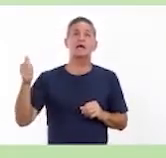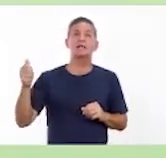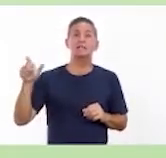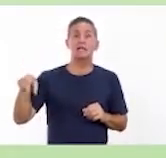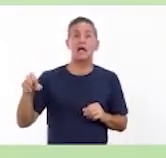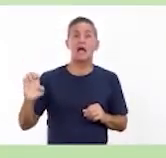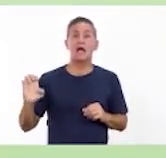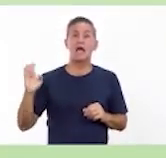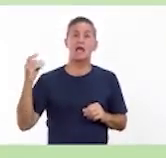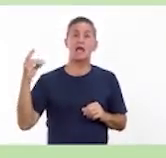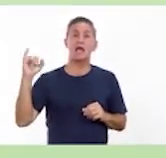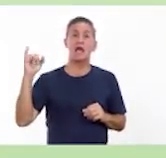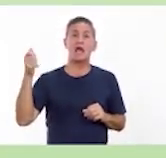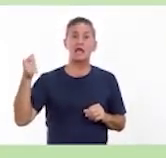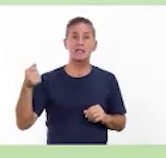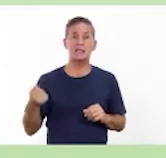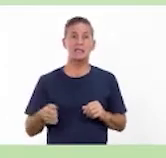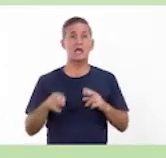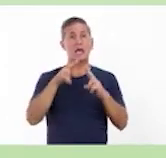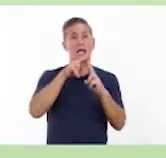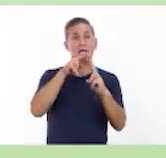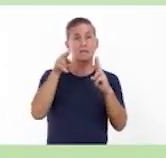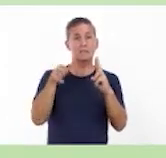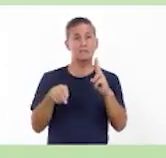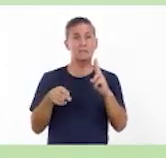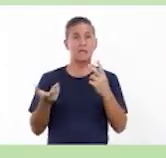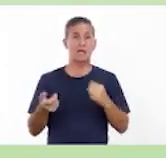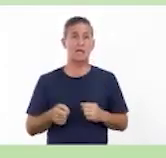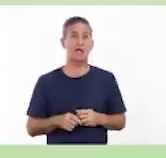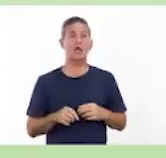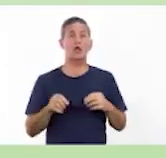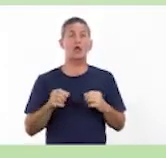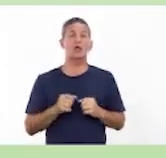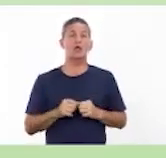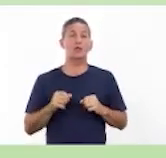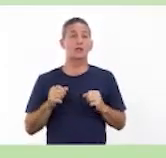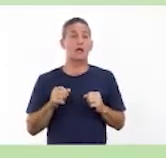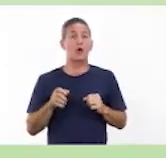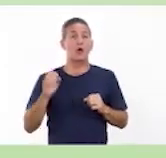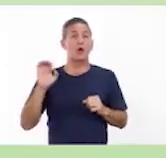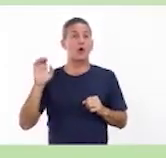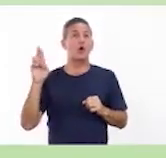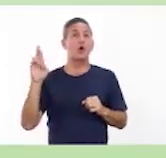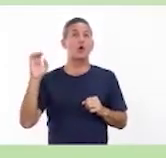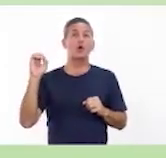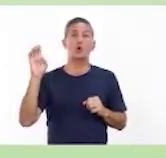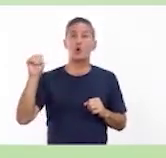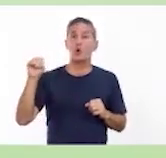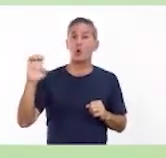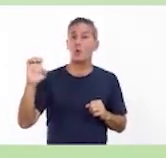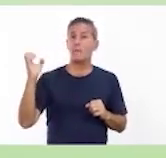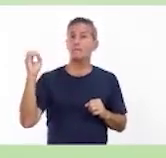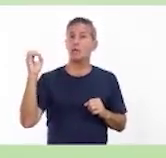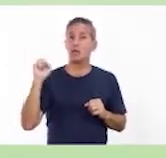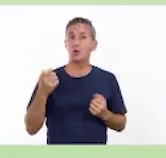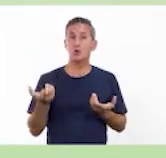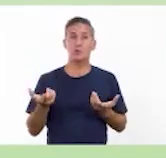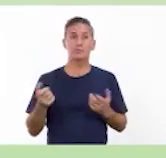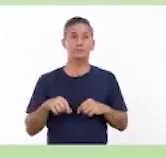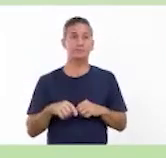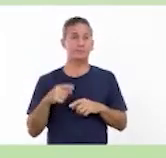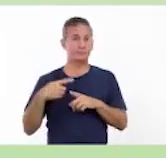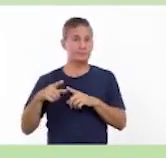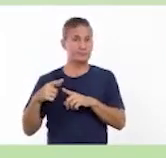la tragedia, y sugerencias para la obra teatral Romeo y Julieta, que en el libro de texto van a